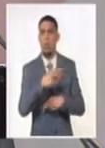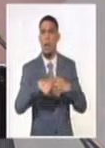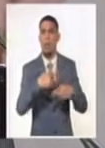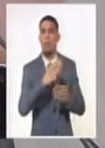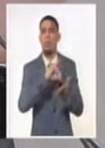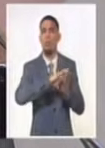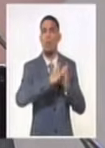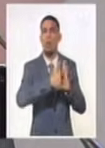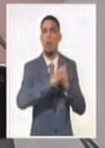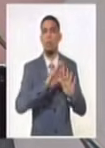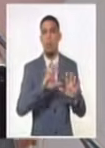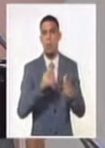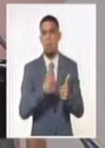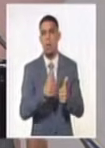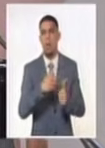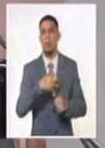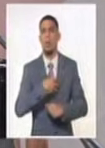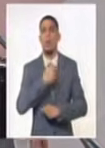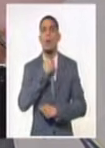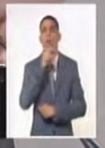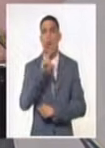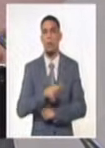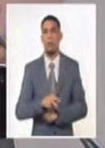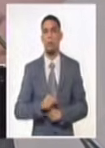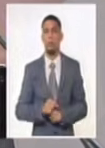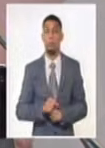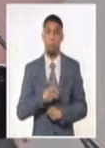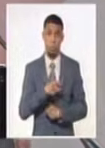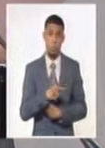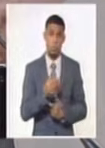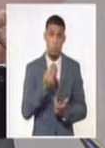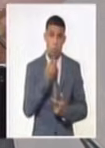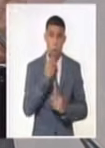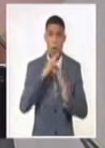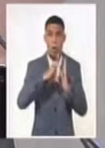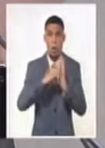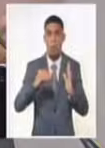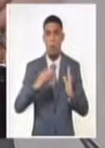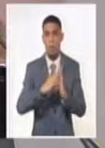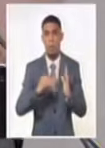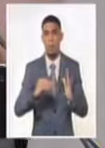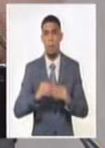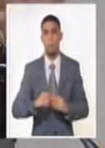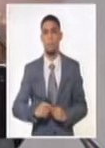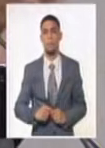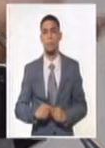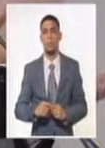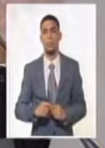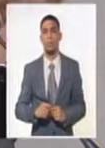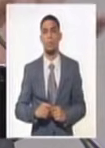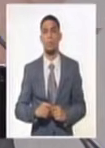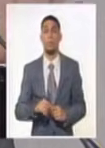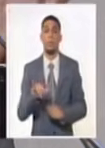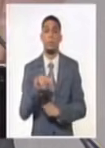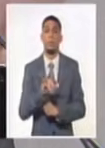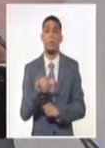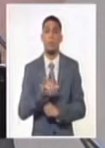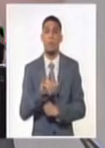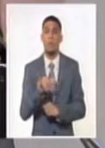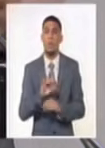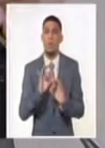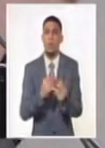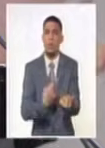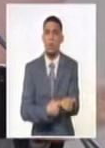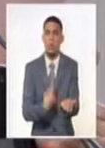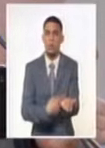replicar o intentar replicar en la actual situación las rutinas, las costumbres o las maneras clásicas o tradicionales,